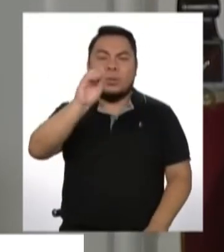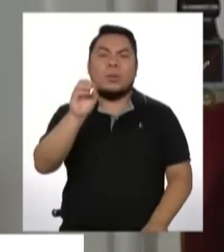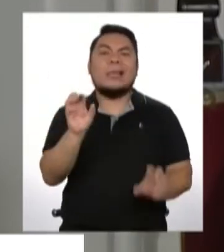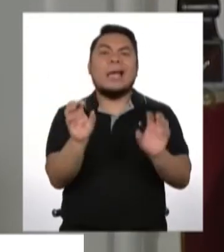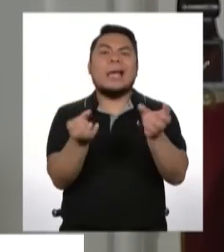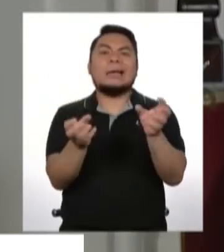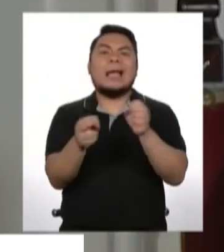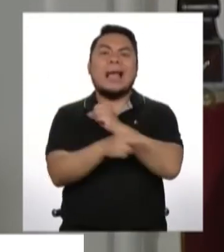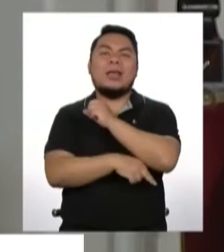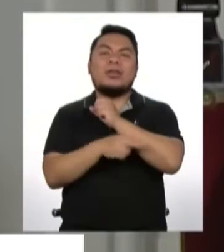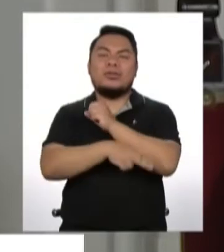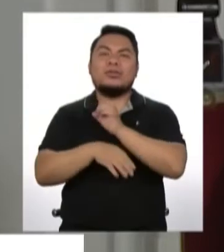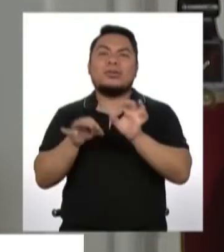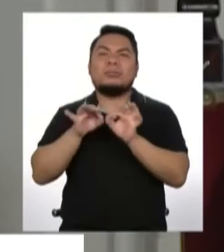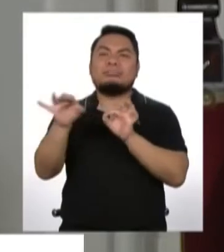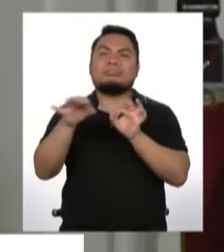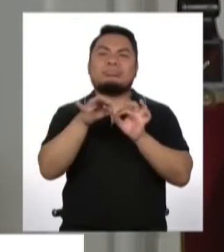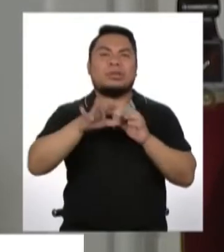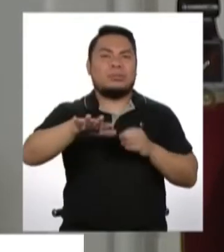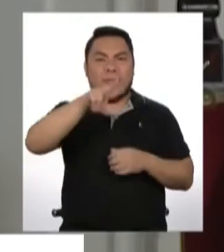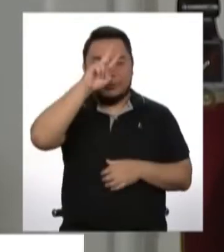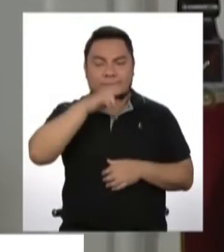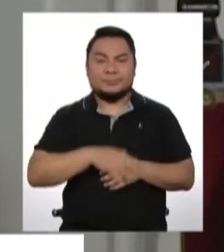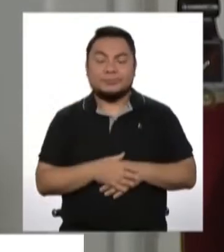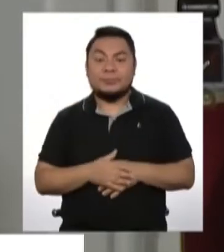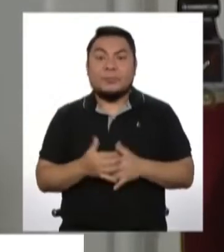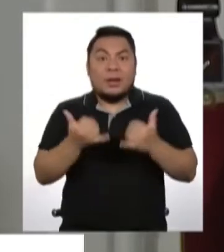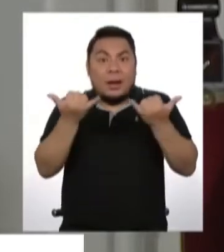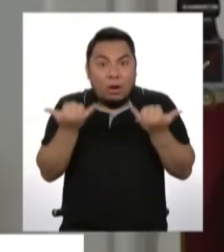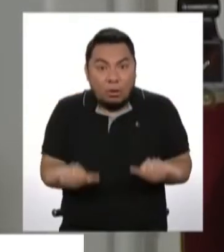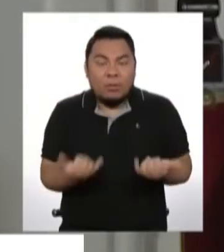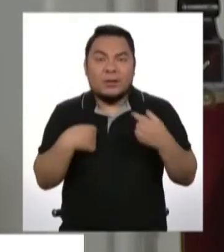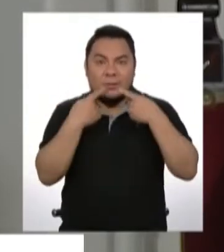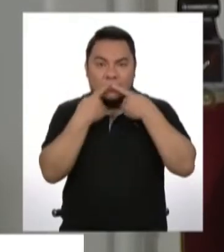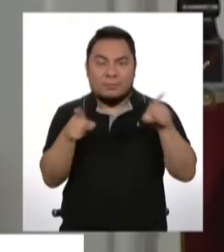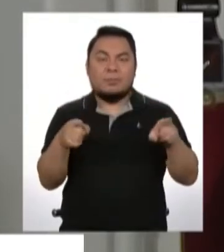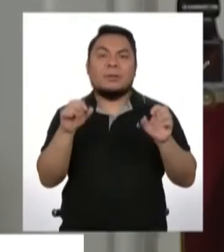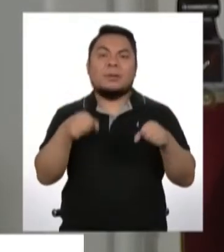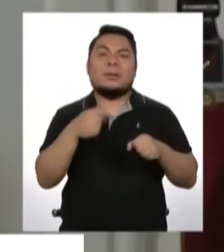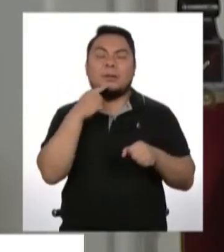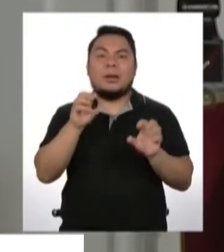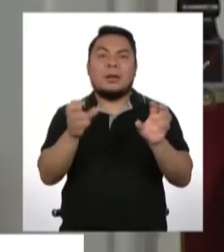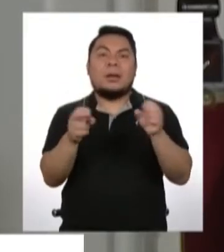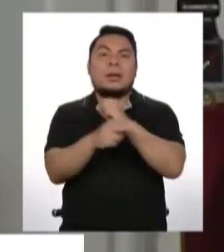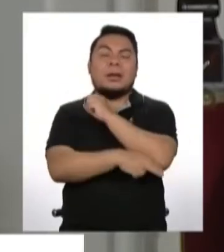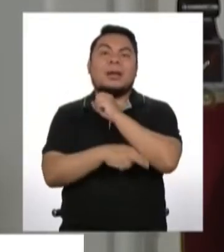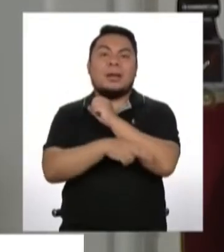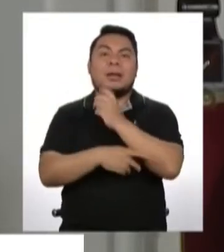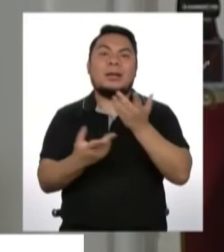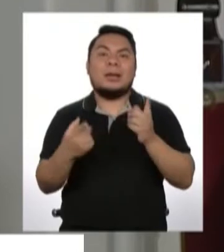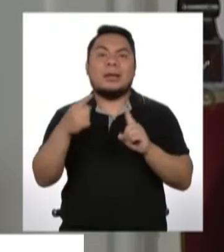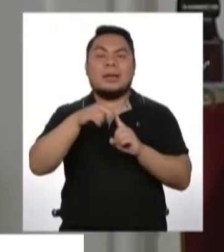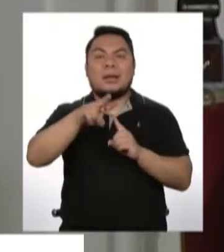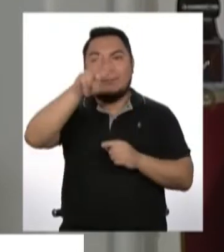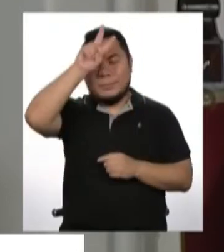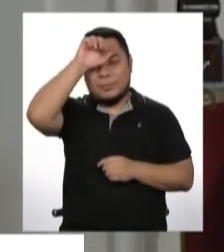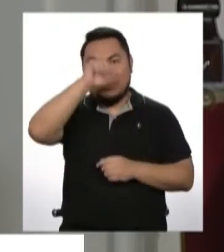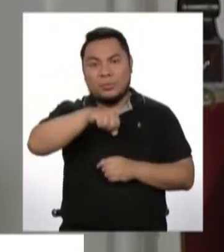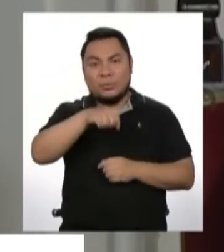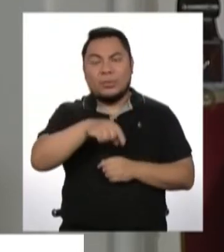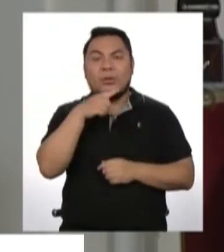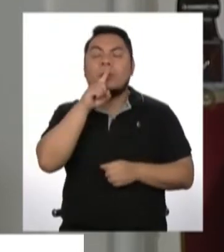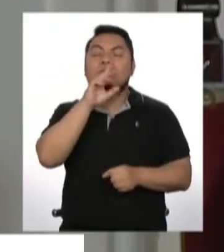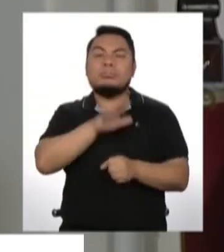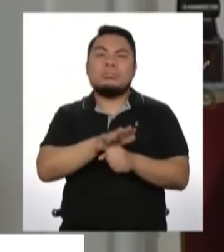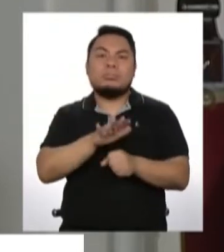radios regionales. Y efectivamente el día de hoy puedo anunciar que la Sociedad Nacional de Radio y Televisión del Perú se